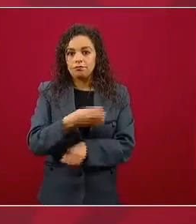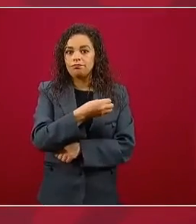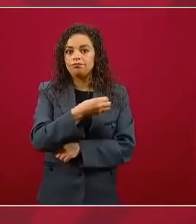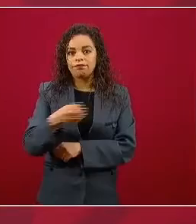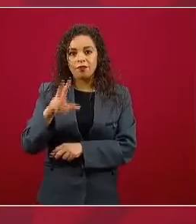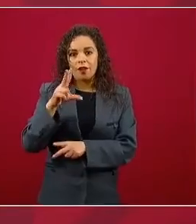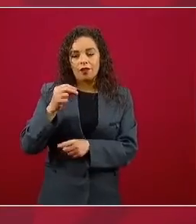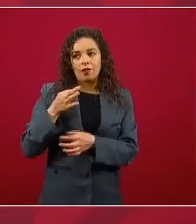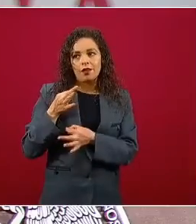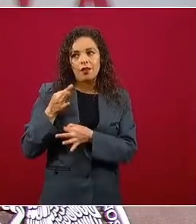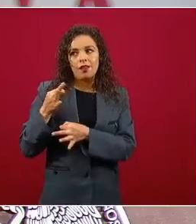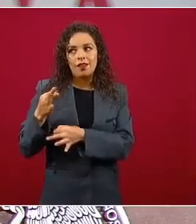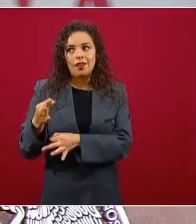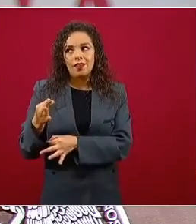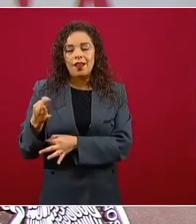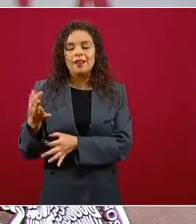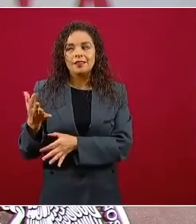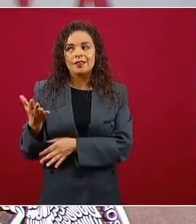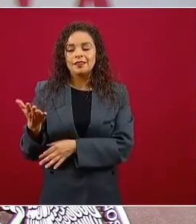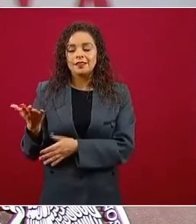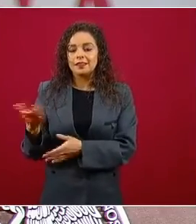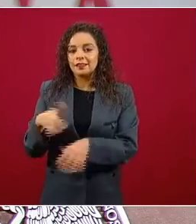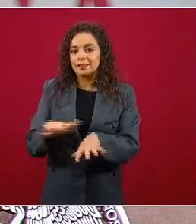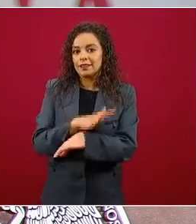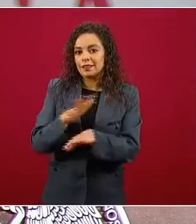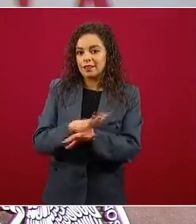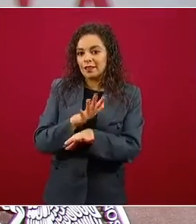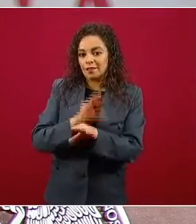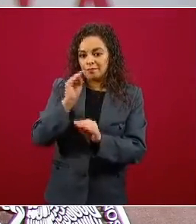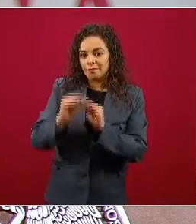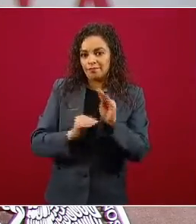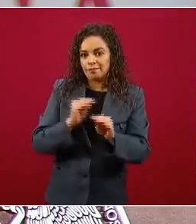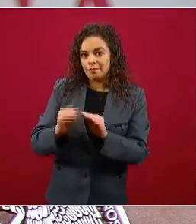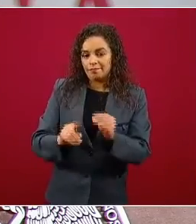tentación de modificar la Constitución